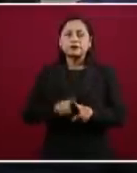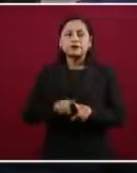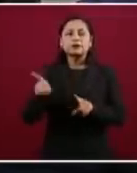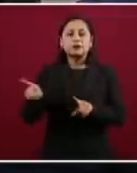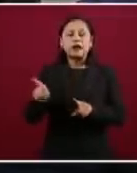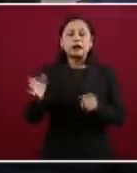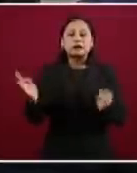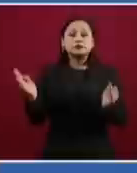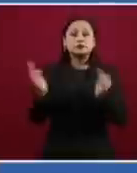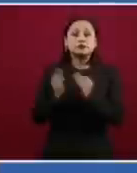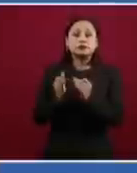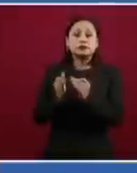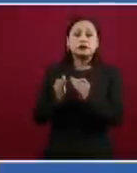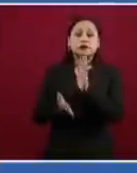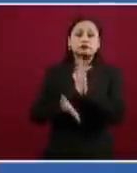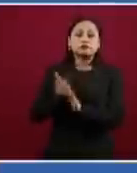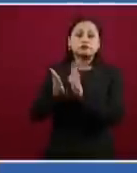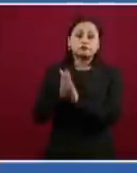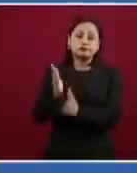transitar el tren.